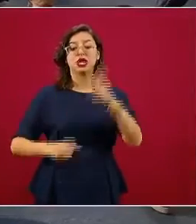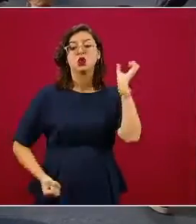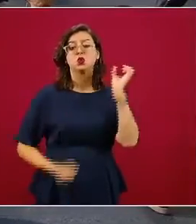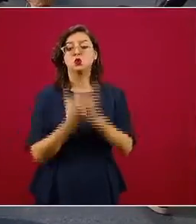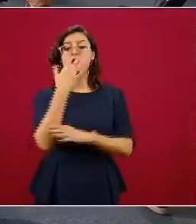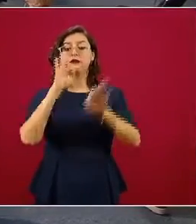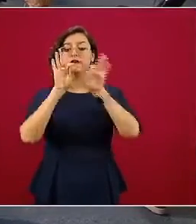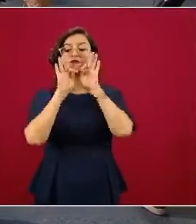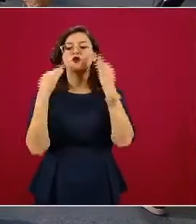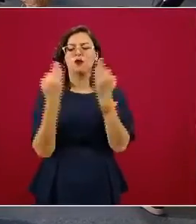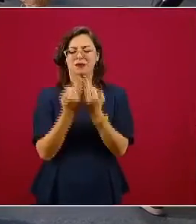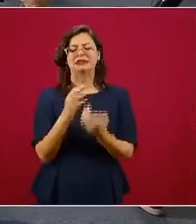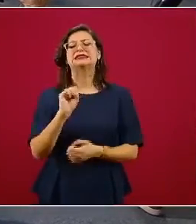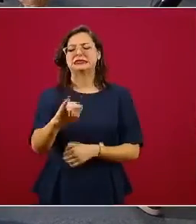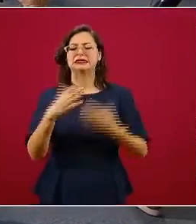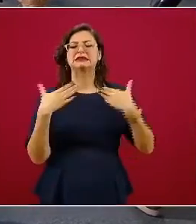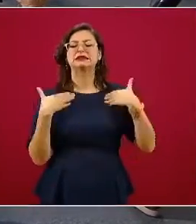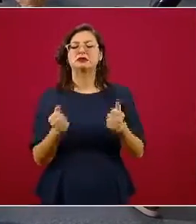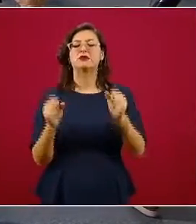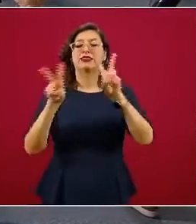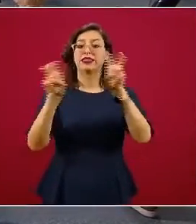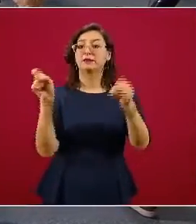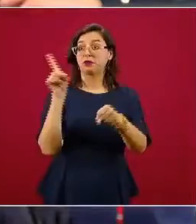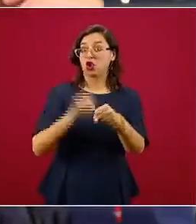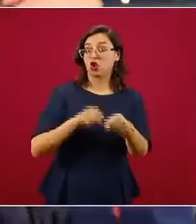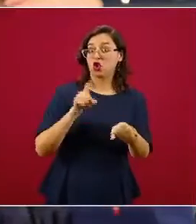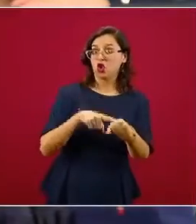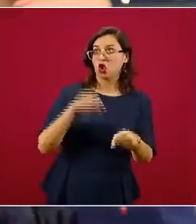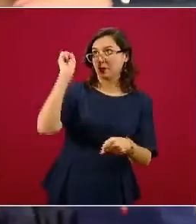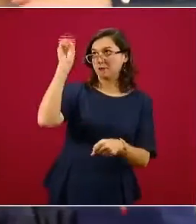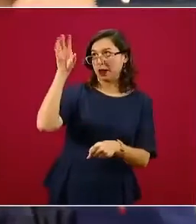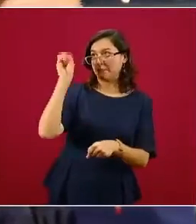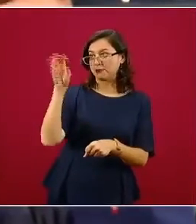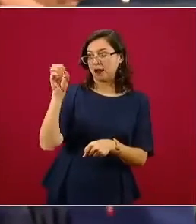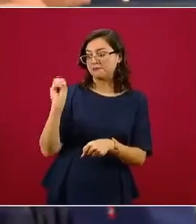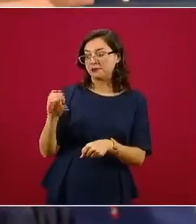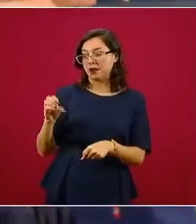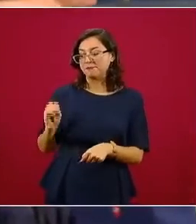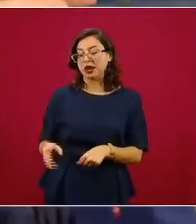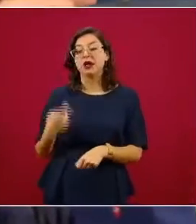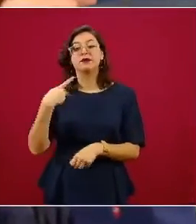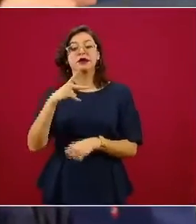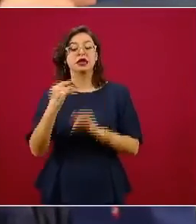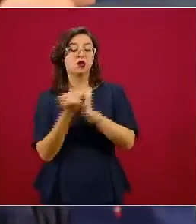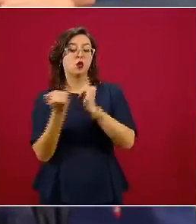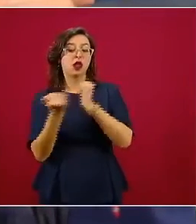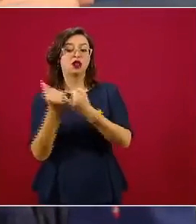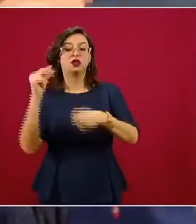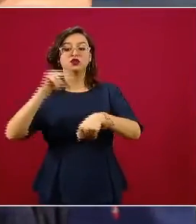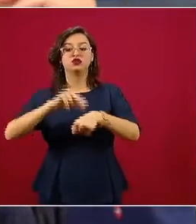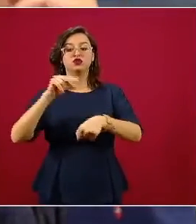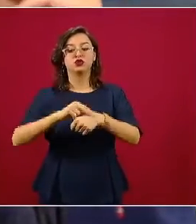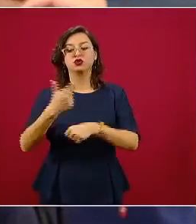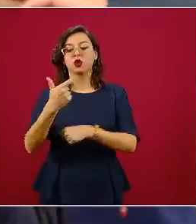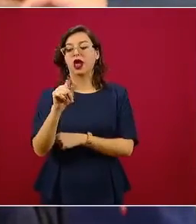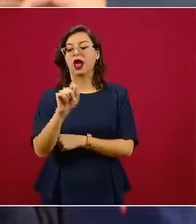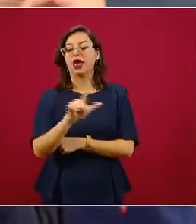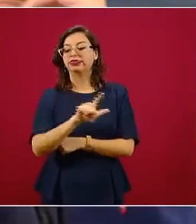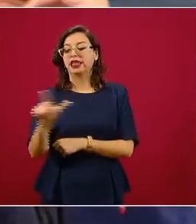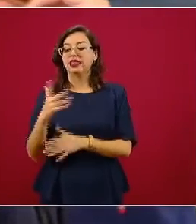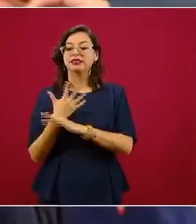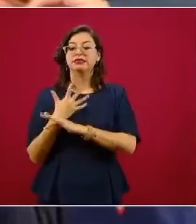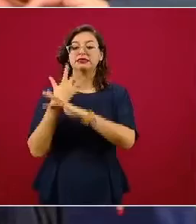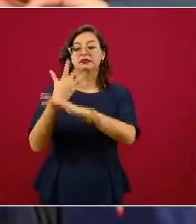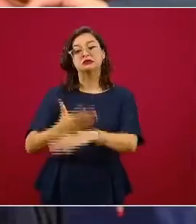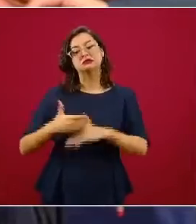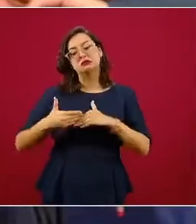este funcionamiento de semáforos? Y al mismo tiempo, bueno, el doctor Gatell ha dicho también que va a ser una epidemia larga que podría extenderse